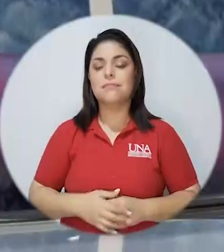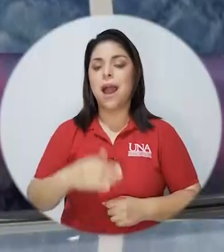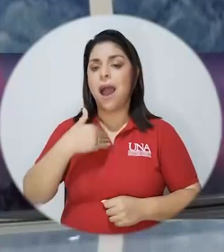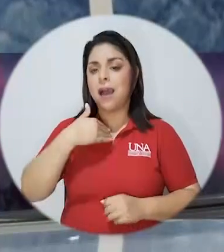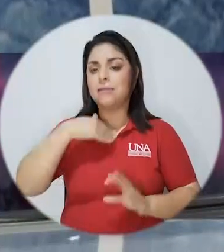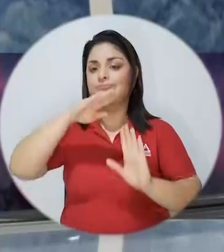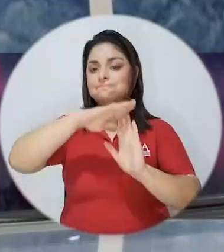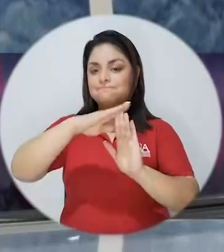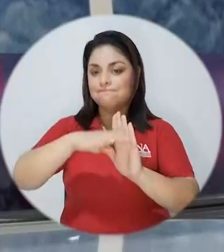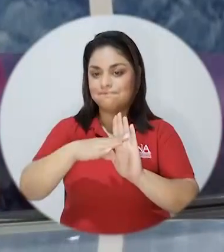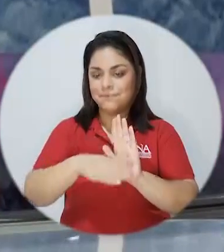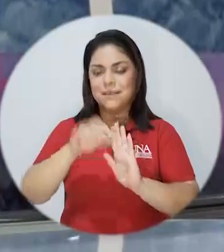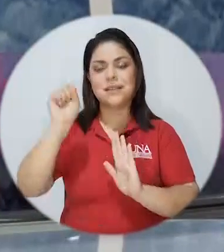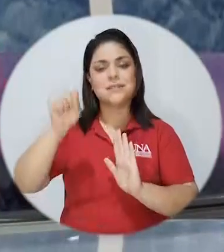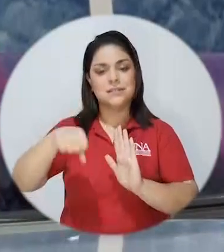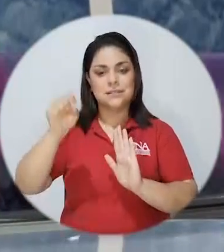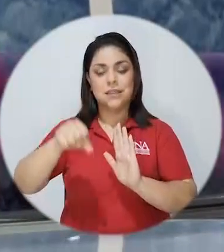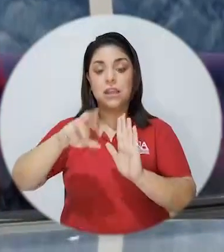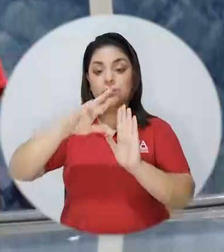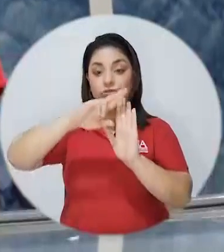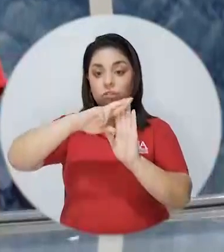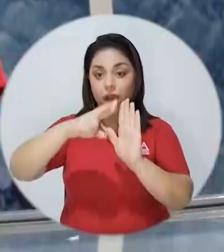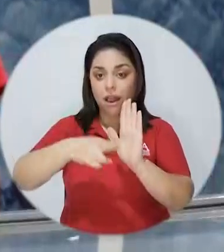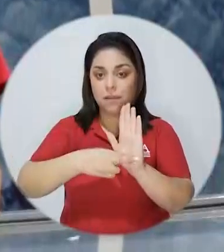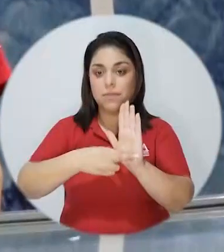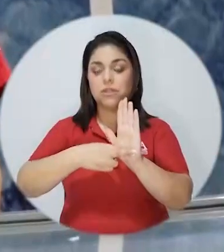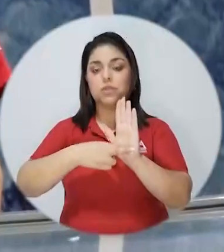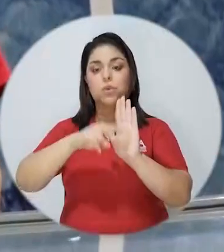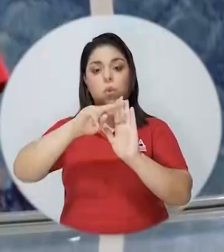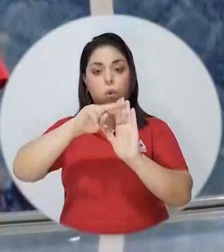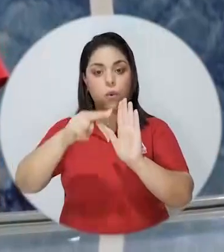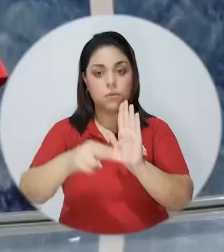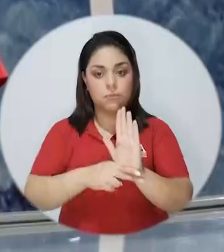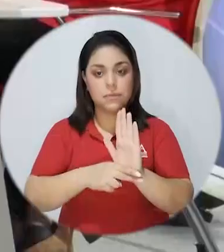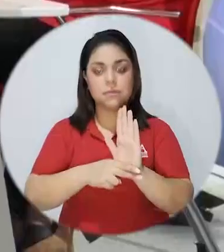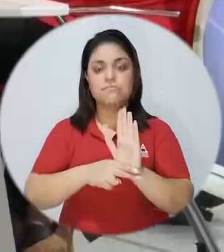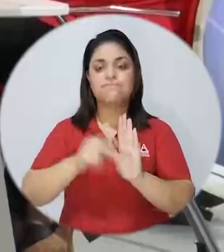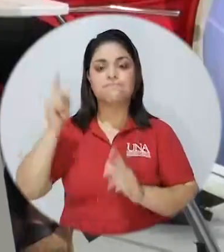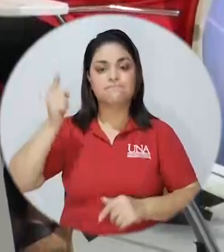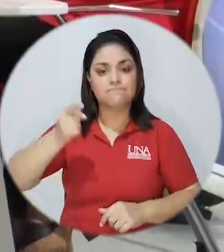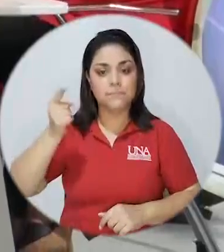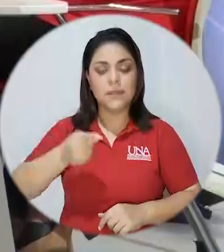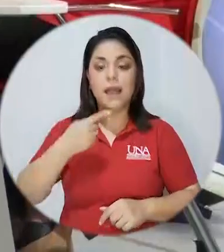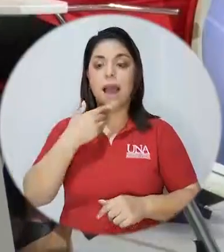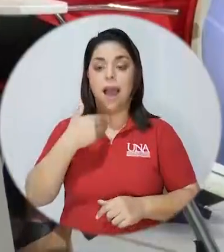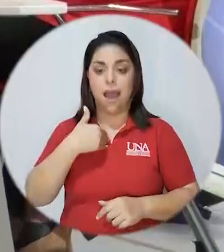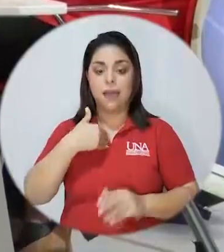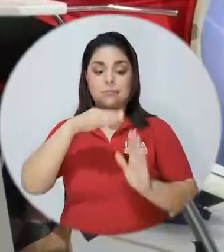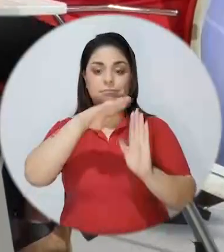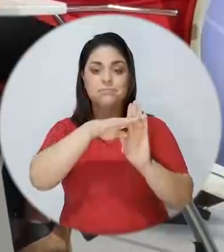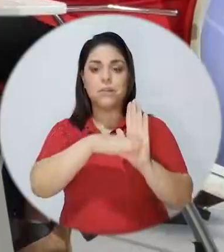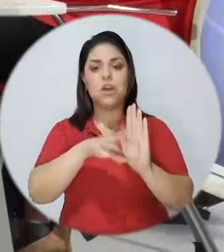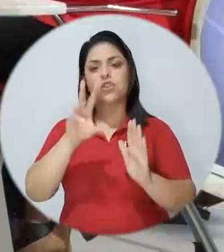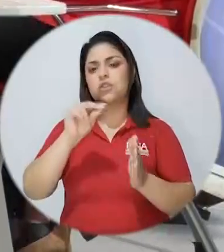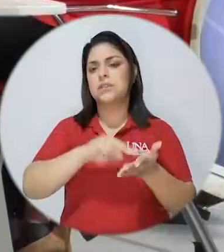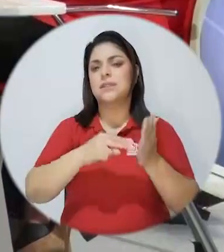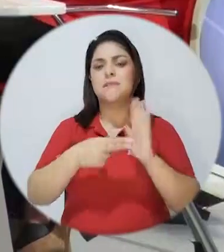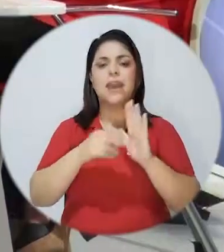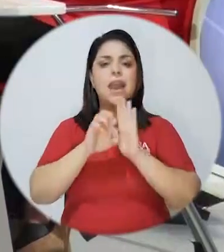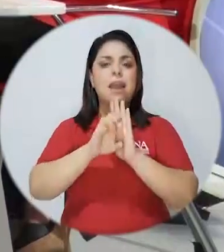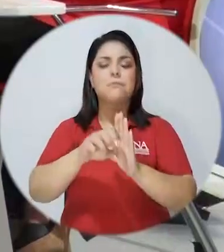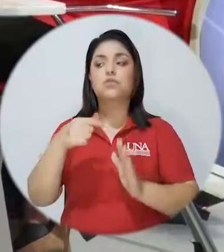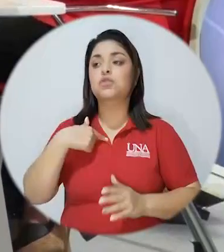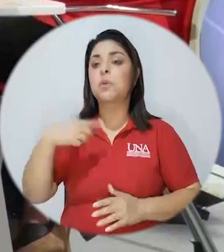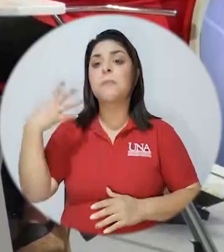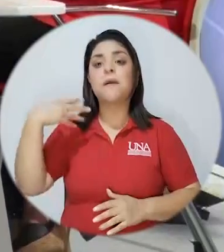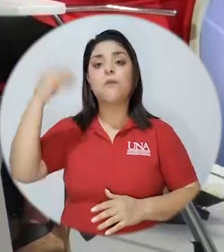instrucciones, normas, directrices, reglamentos que lo tienen que decir, porque no es solamente que yo venga y le diga a mi superior, oh, ok, ya me voy para teletrabajo.